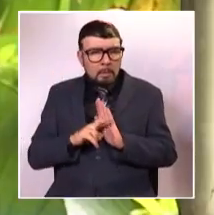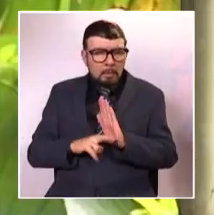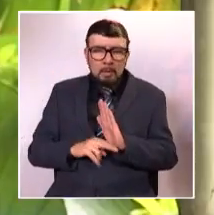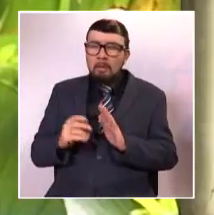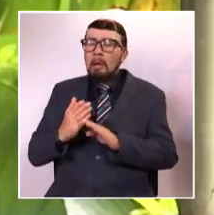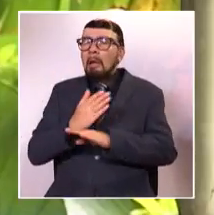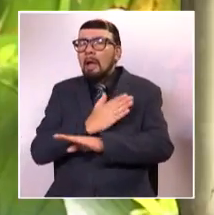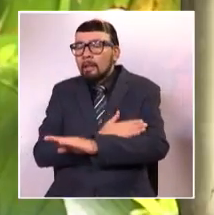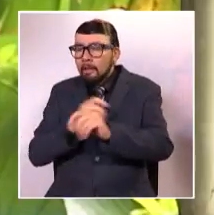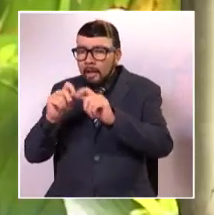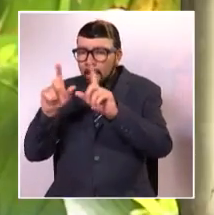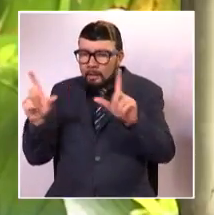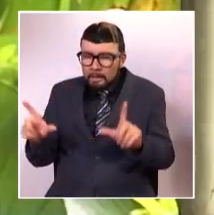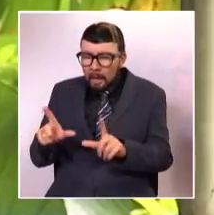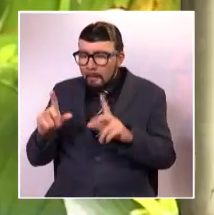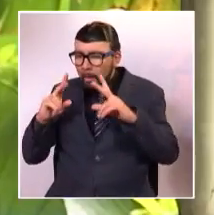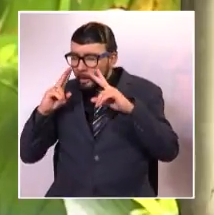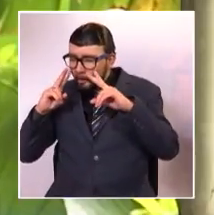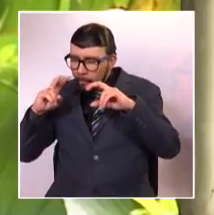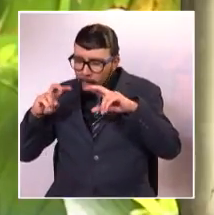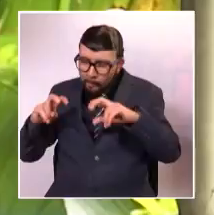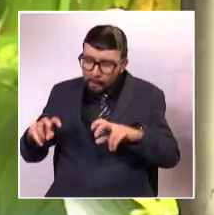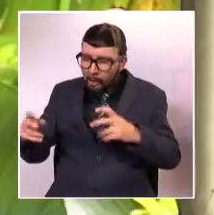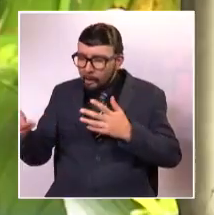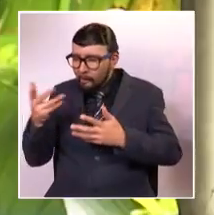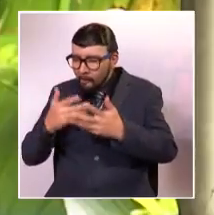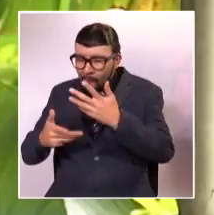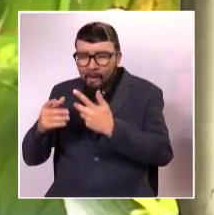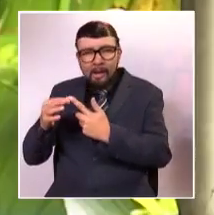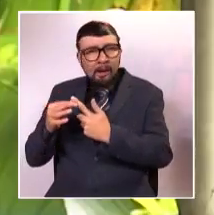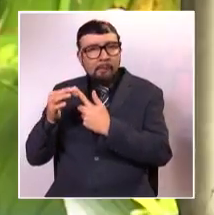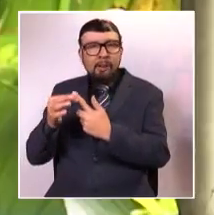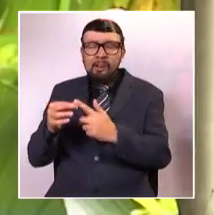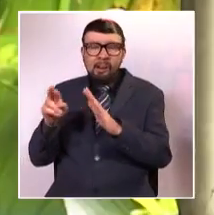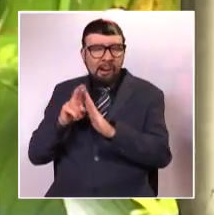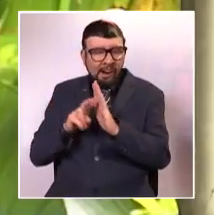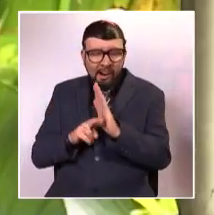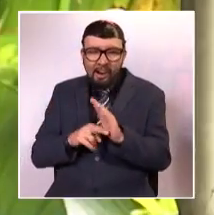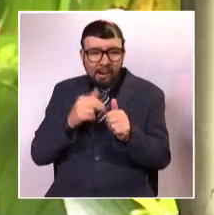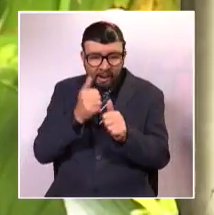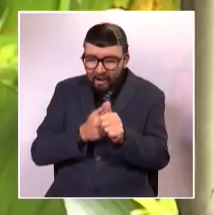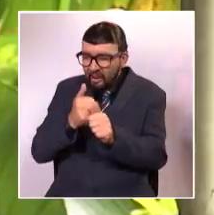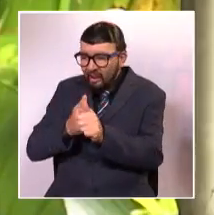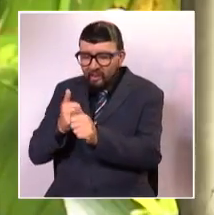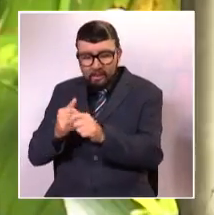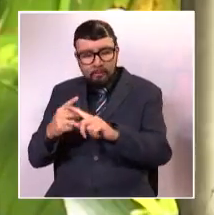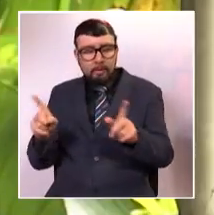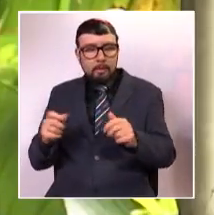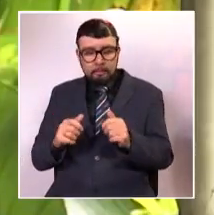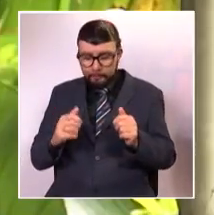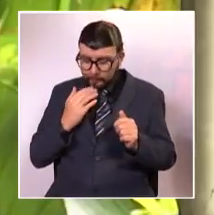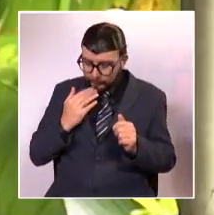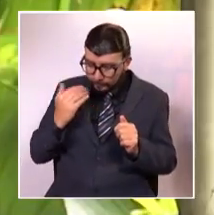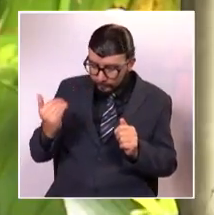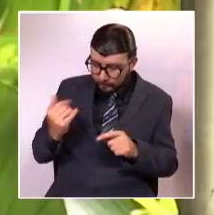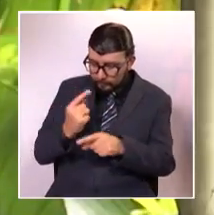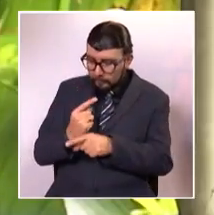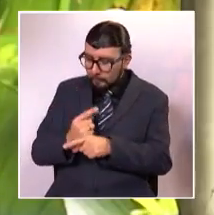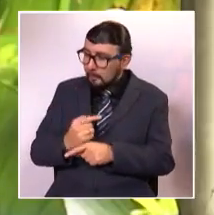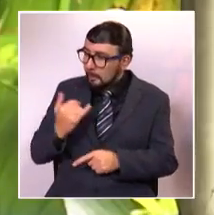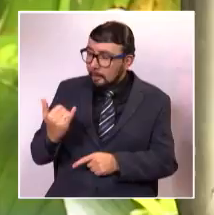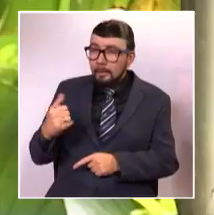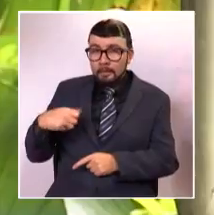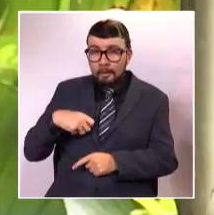exámenes que se rigen ya dentro de protocolos específicos de cada tumor. Como ejemplo pongo el cáncer de